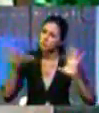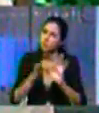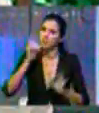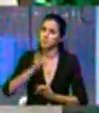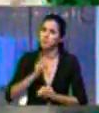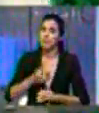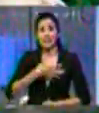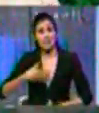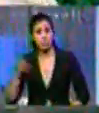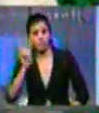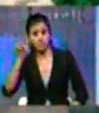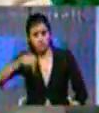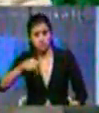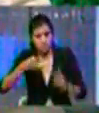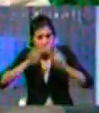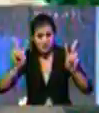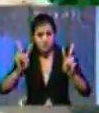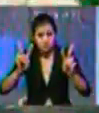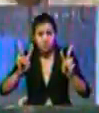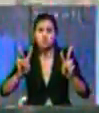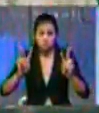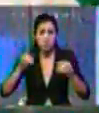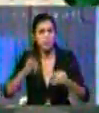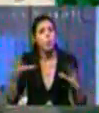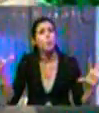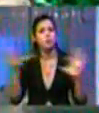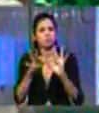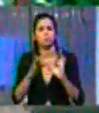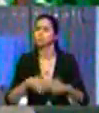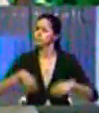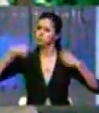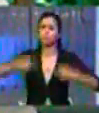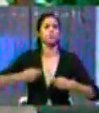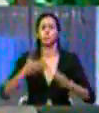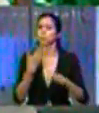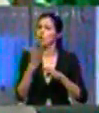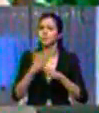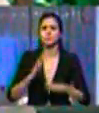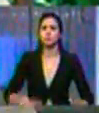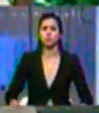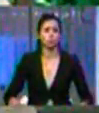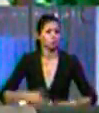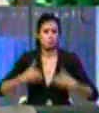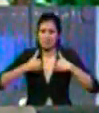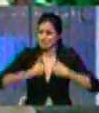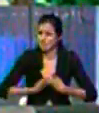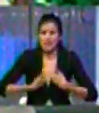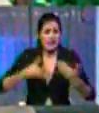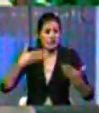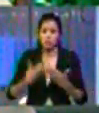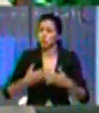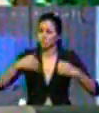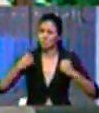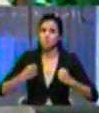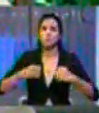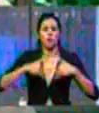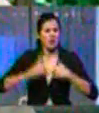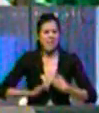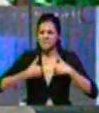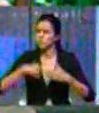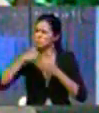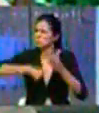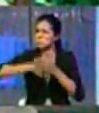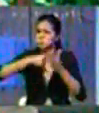queremos un país de paz, yo estoy dispuesto a restiarme con todo y dejar el pellejo para tener un país de paz, pero necesito el apoyo de